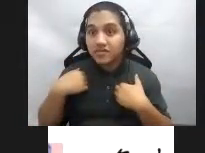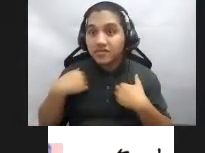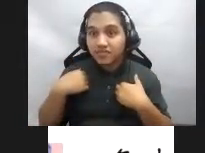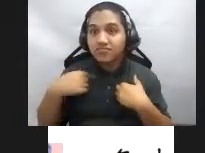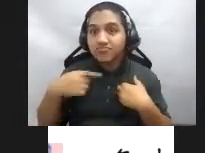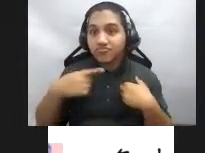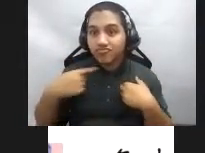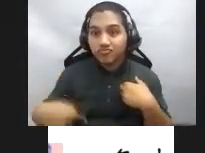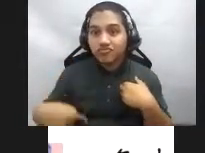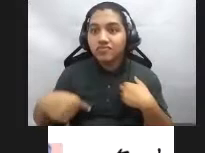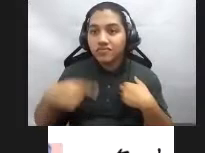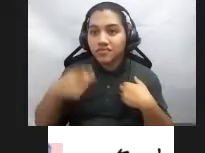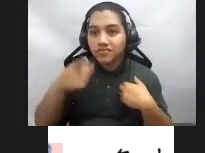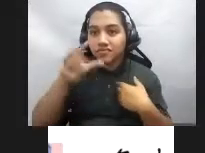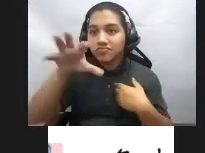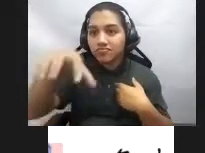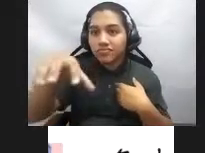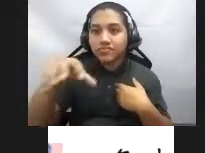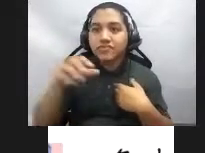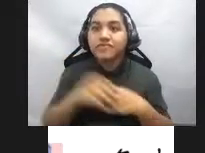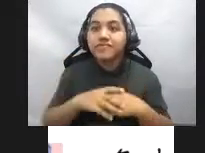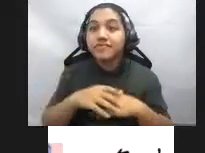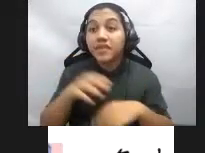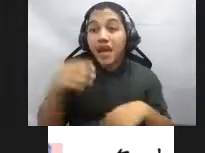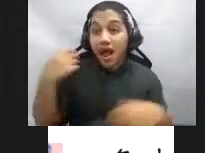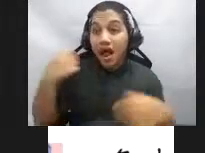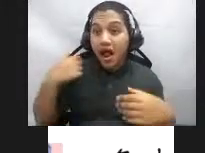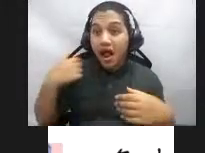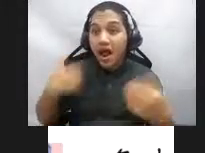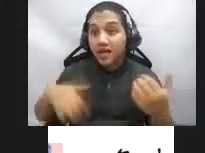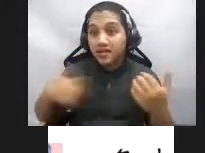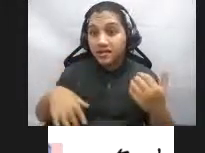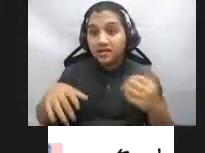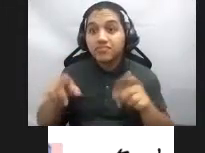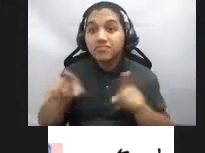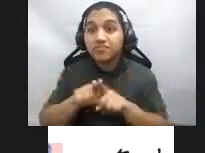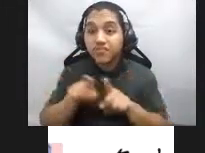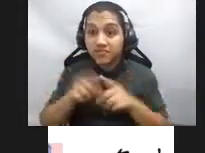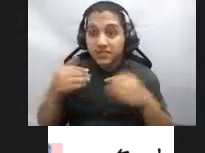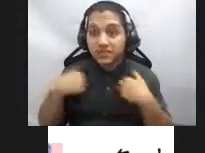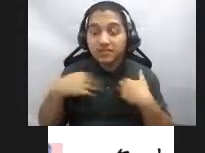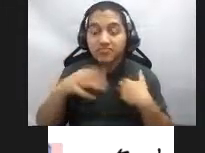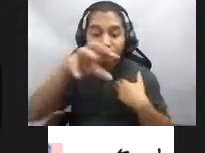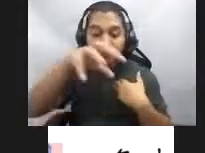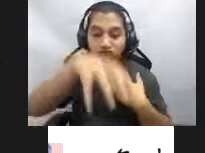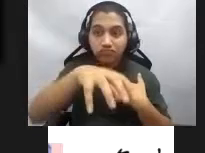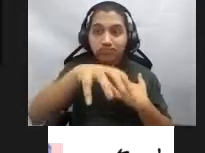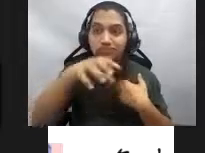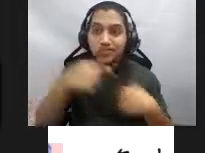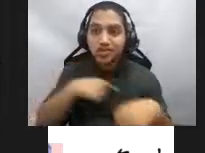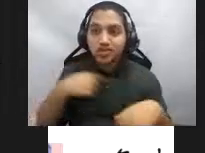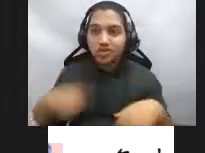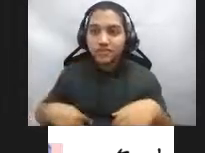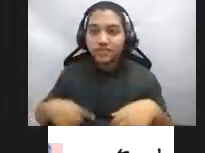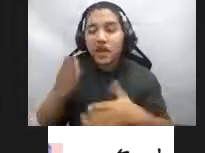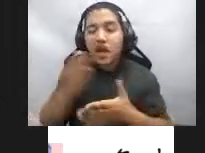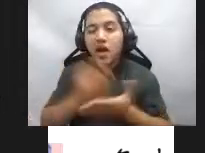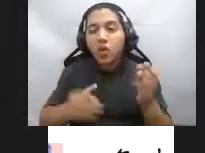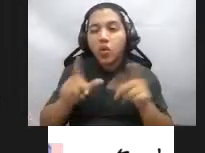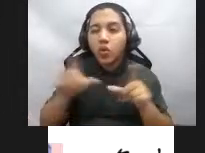En Argentina también existe un barrio chino. En muchos de estos lugares no solamente hay un barrio chino, como en el caso